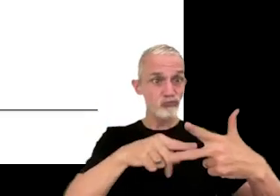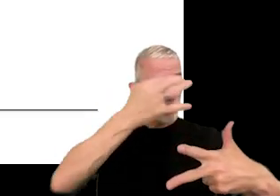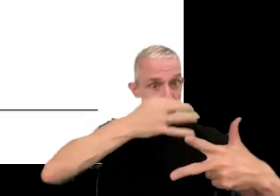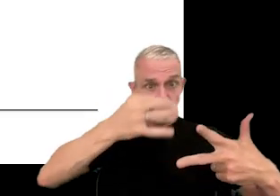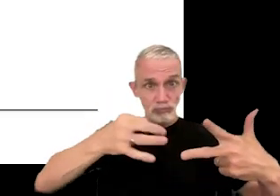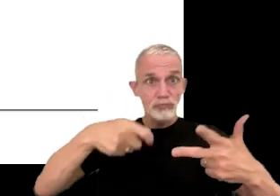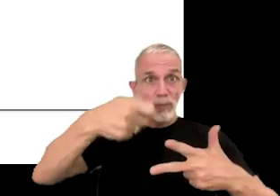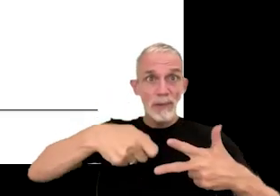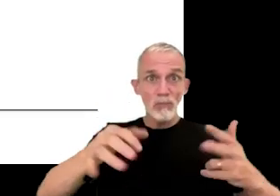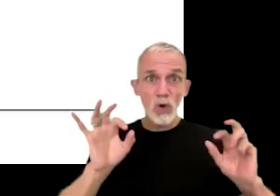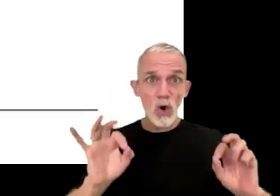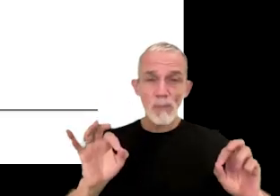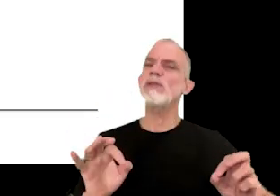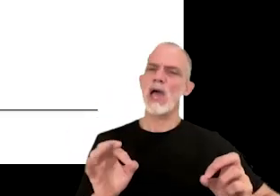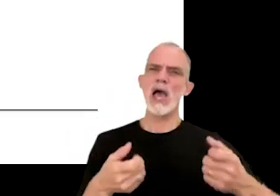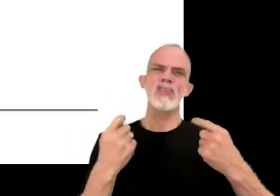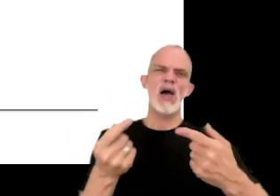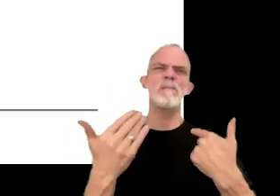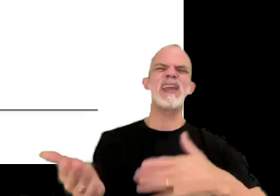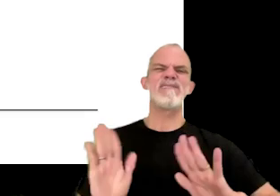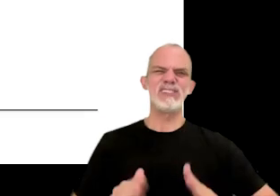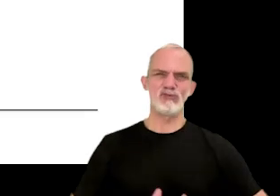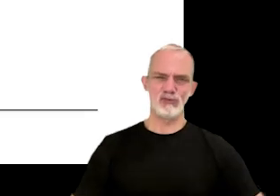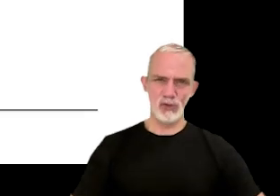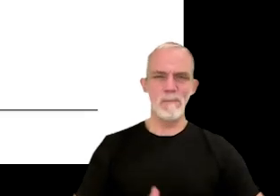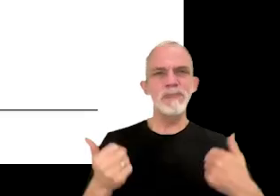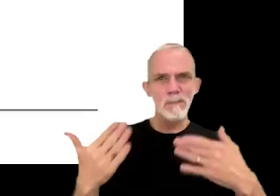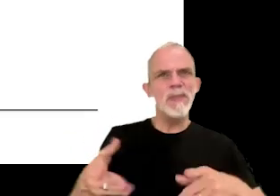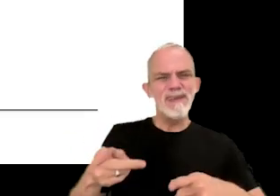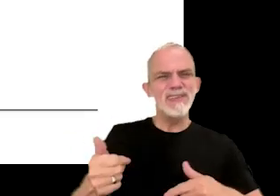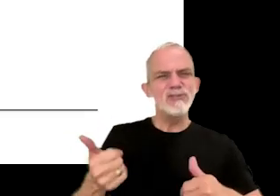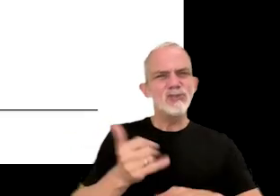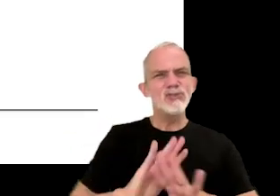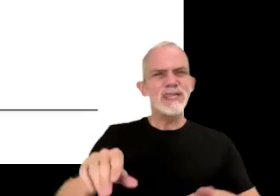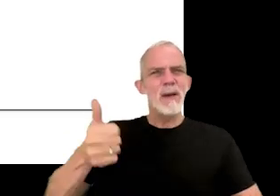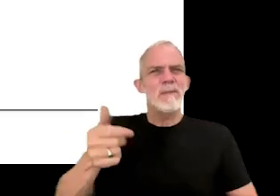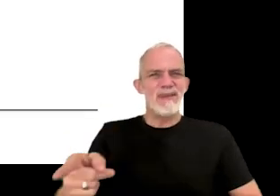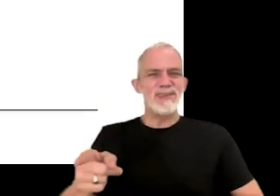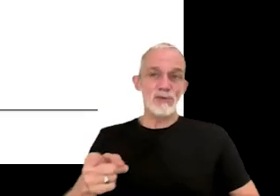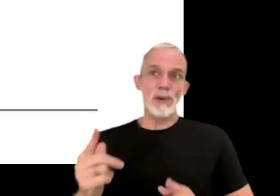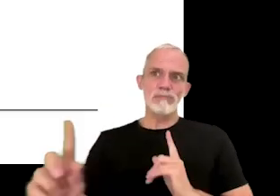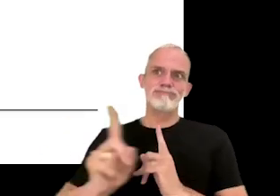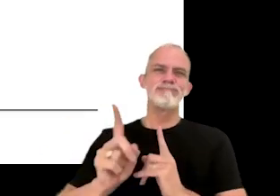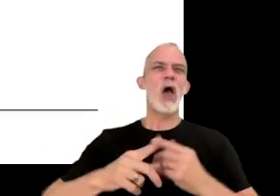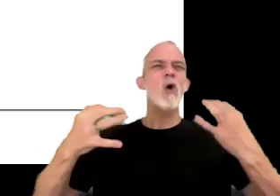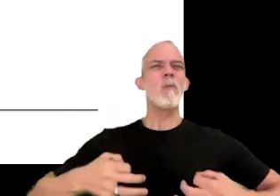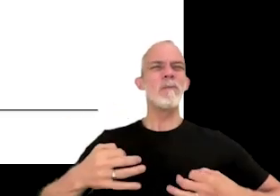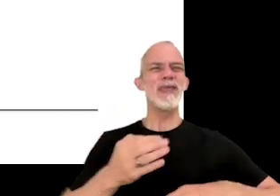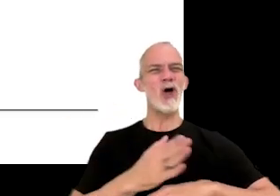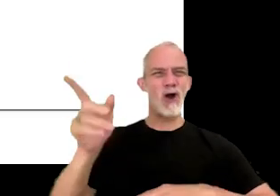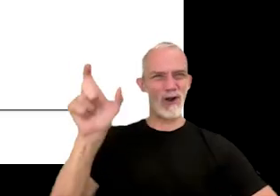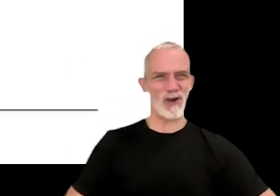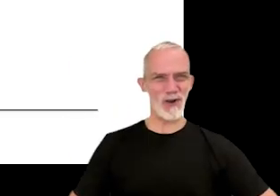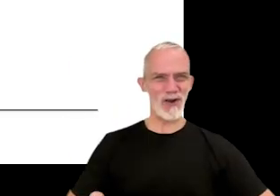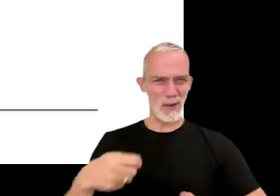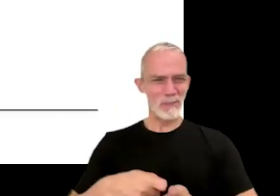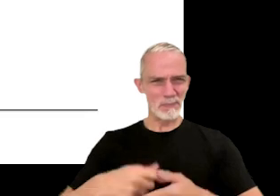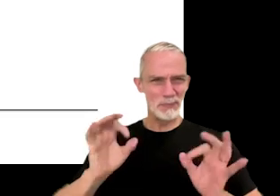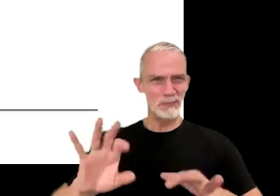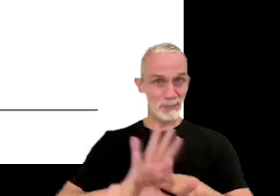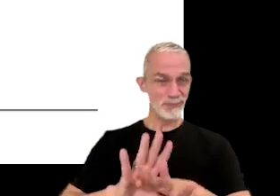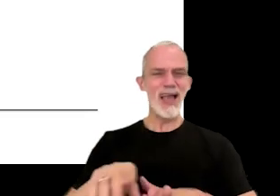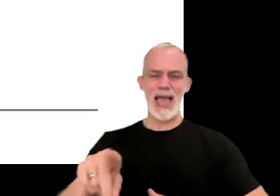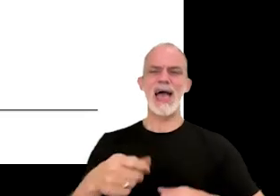inclusive. Este beneficio para lo que se llama hoy contribuyente cumplidor consiste